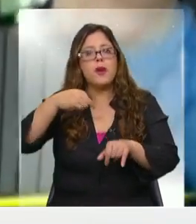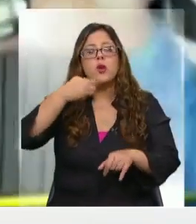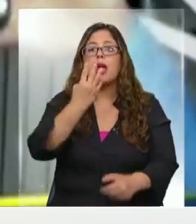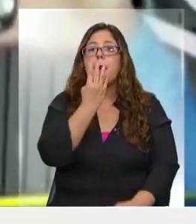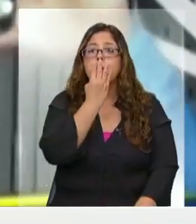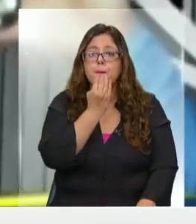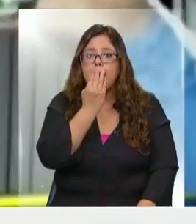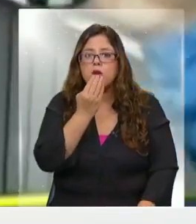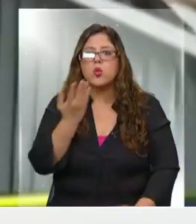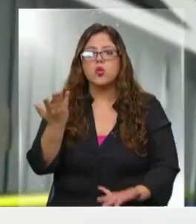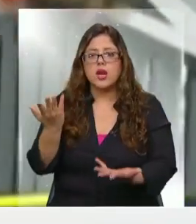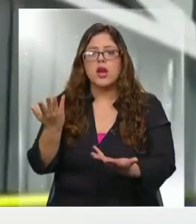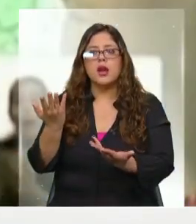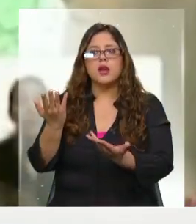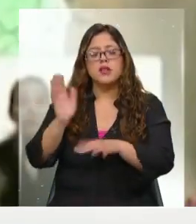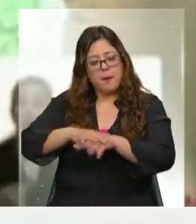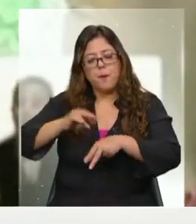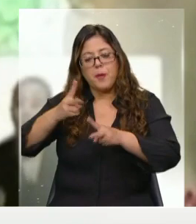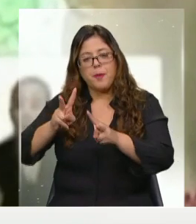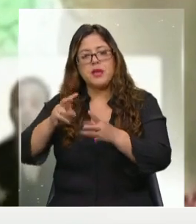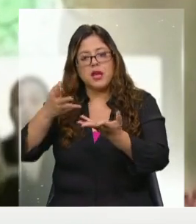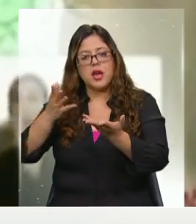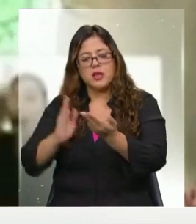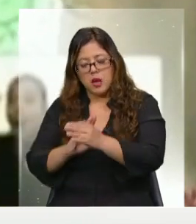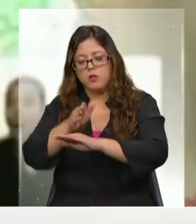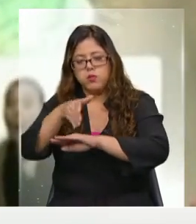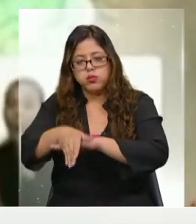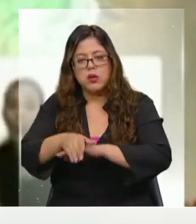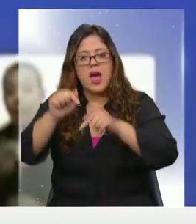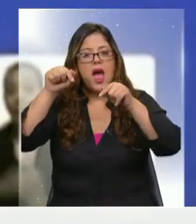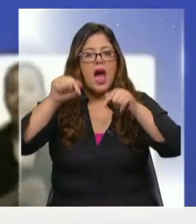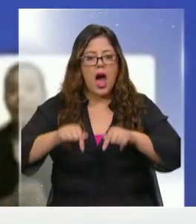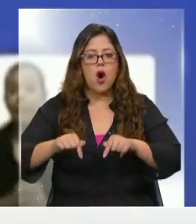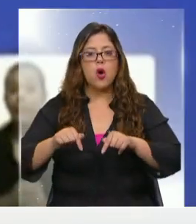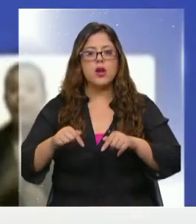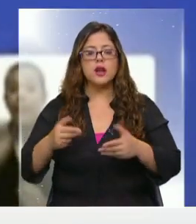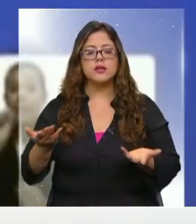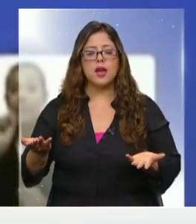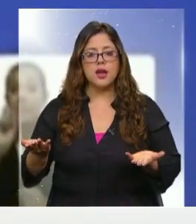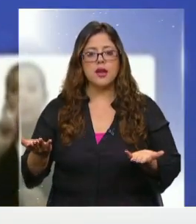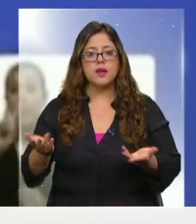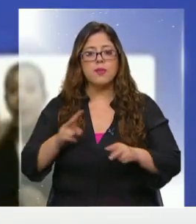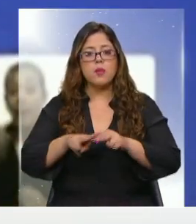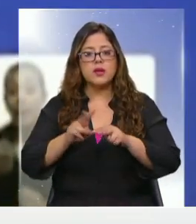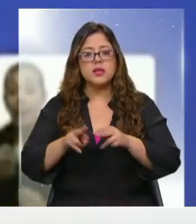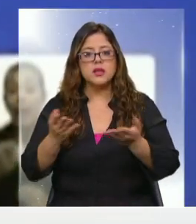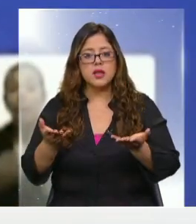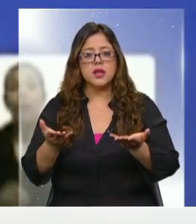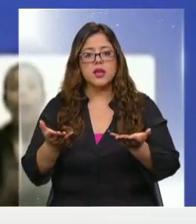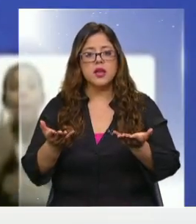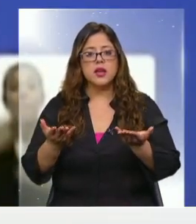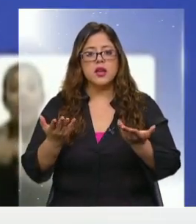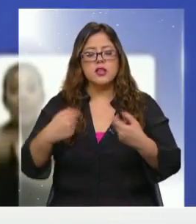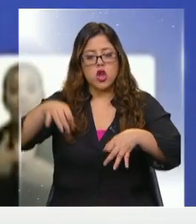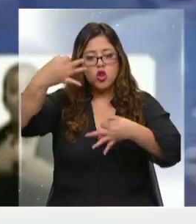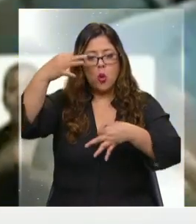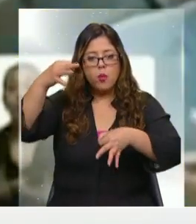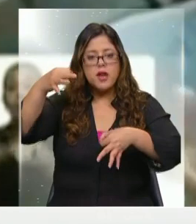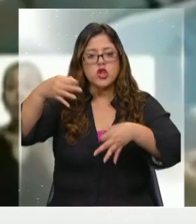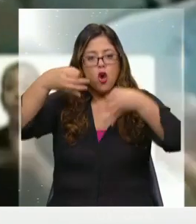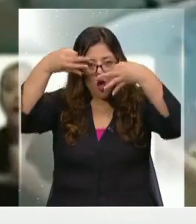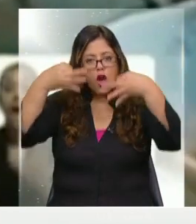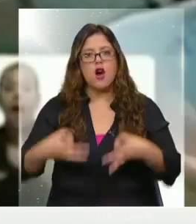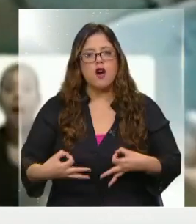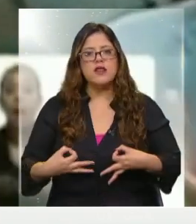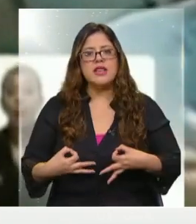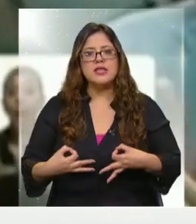luz verde para su explotación. Y de inmediato procedamos a conceder las licencias